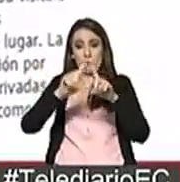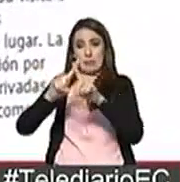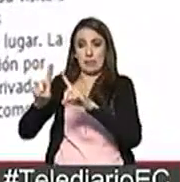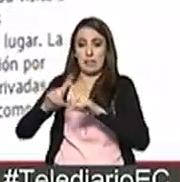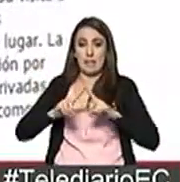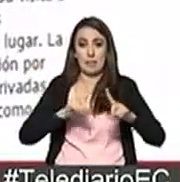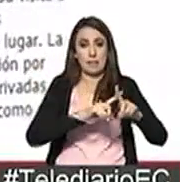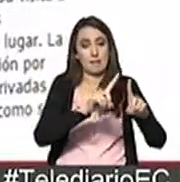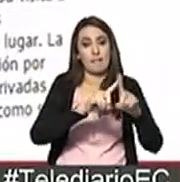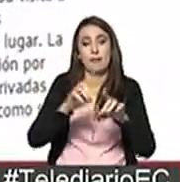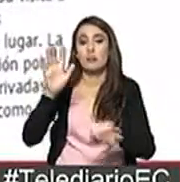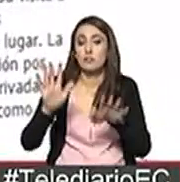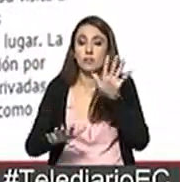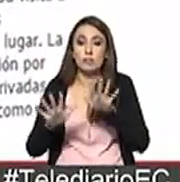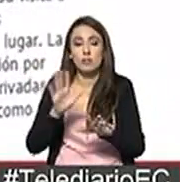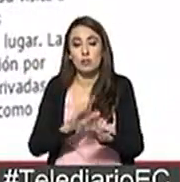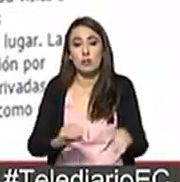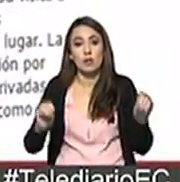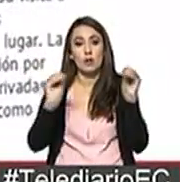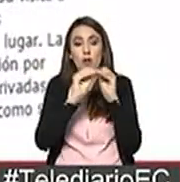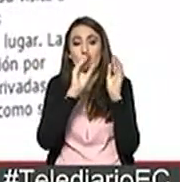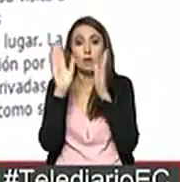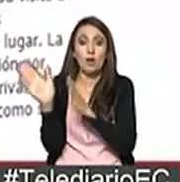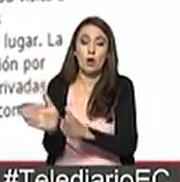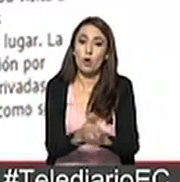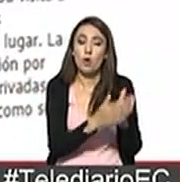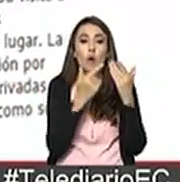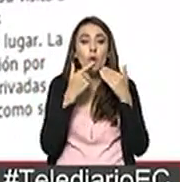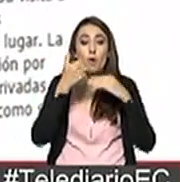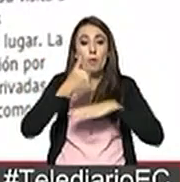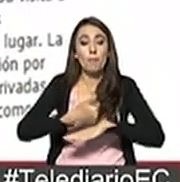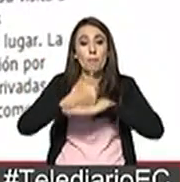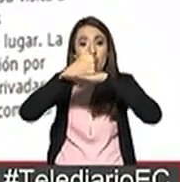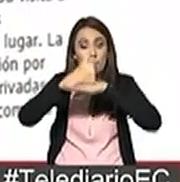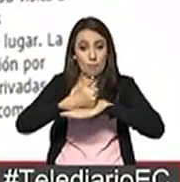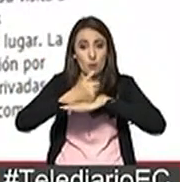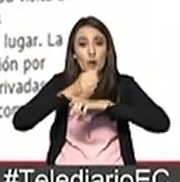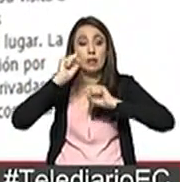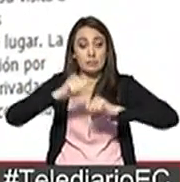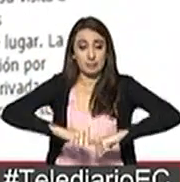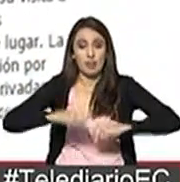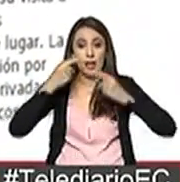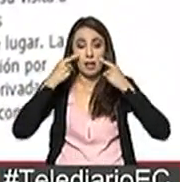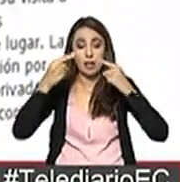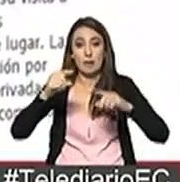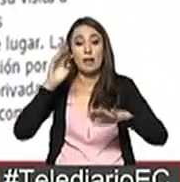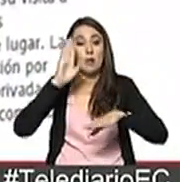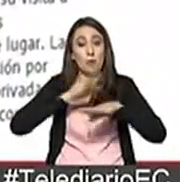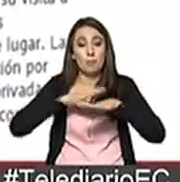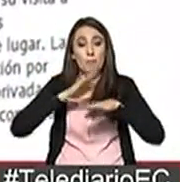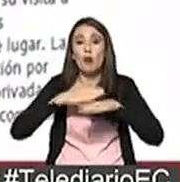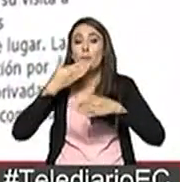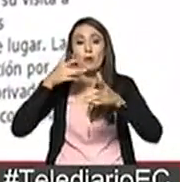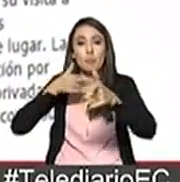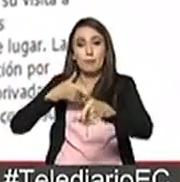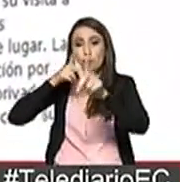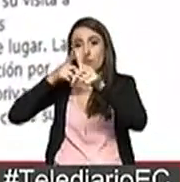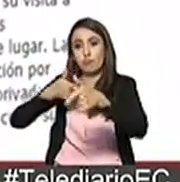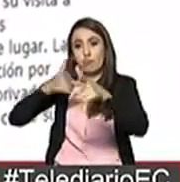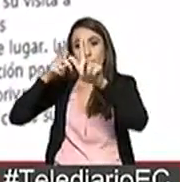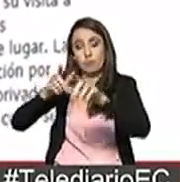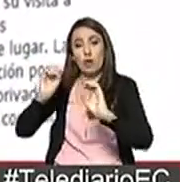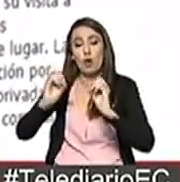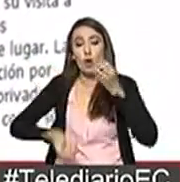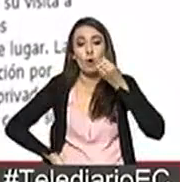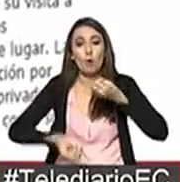de afectaciones por acciones violentas sufridas por agentes del Estado que podrían constituir delitos, como el disparo de armas caseras y